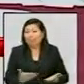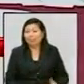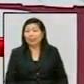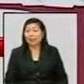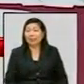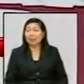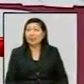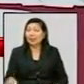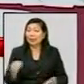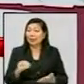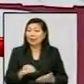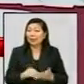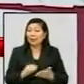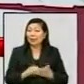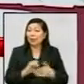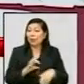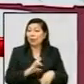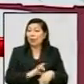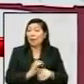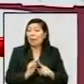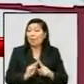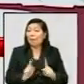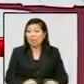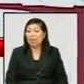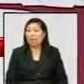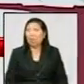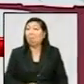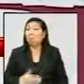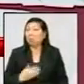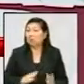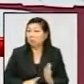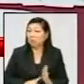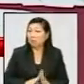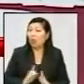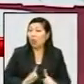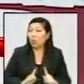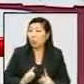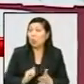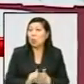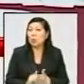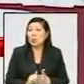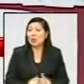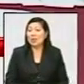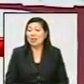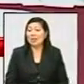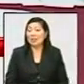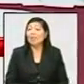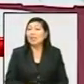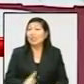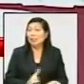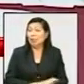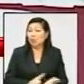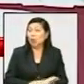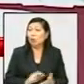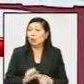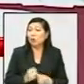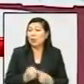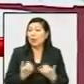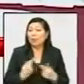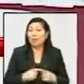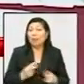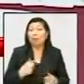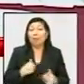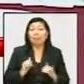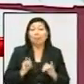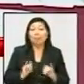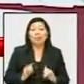trata de implementos de dispositivos médicos, sin embargo, se pueden destacar que hay algunas que son las caseritas del Seguro Social. Esto a nosotros nos